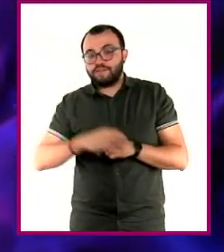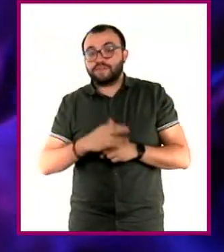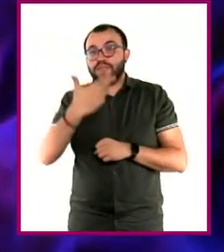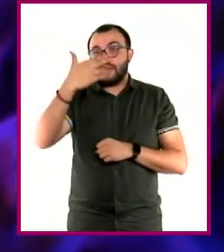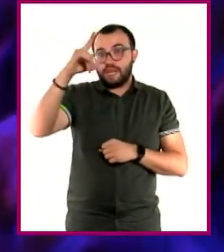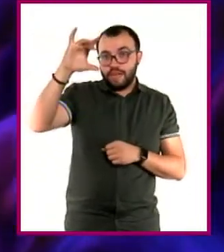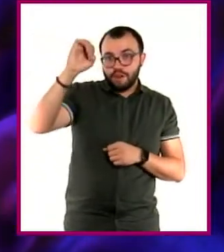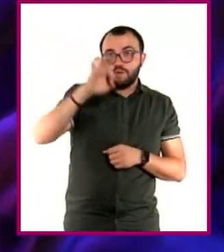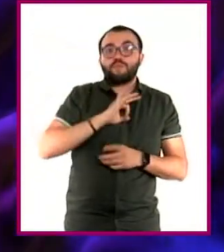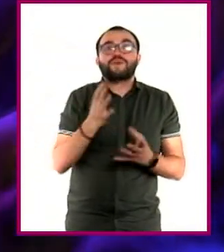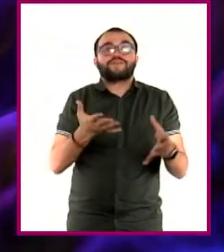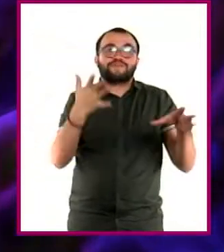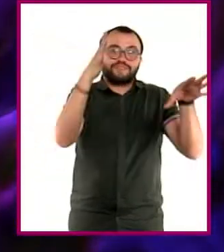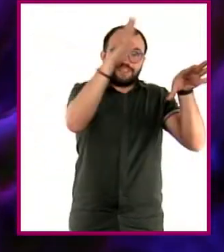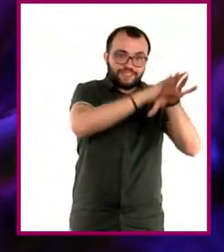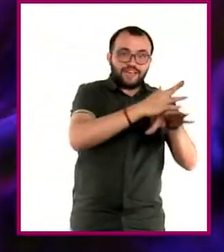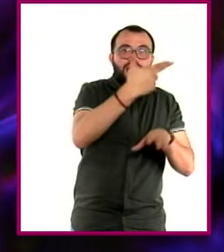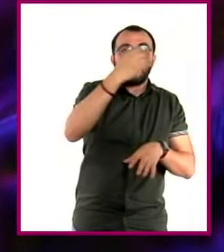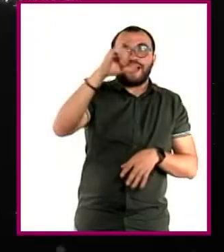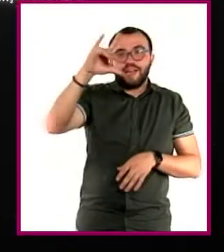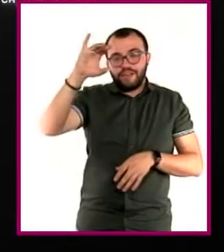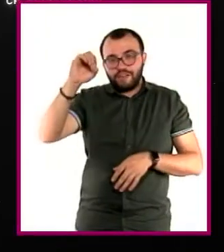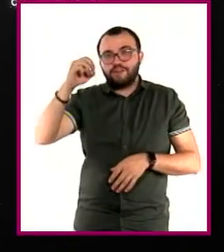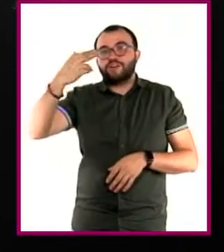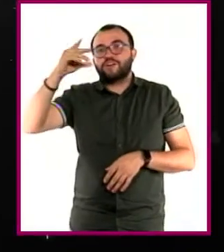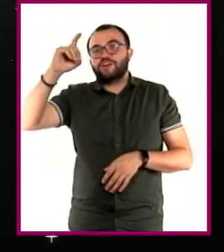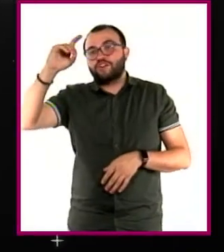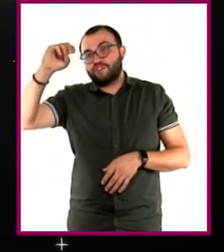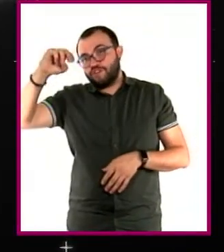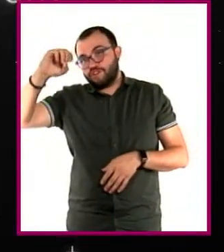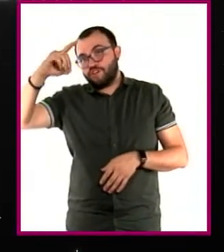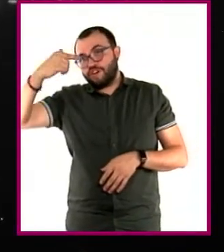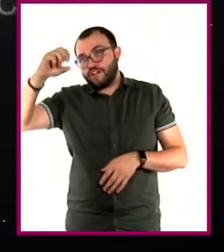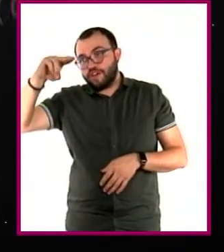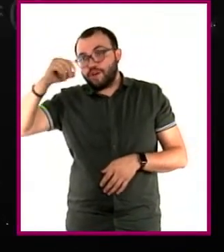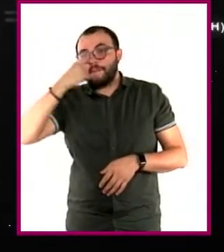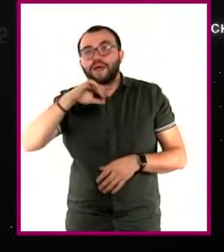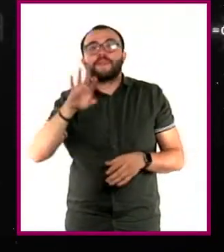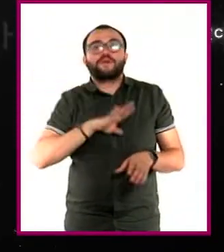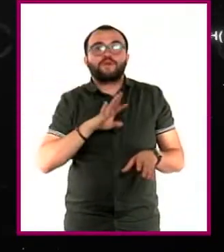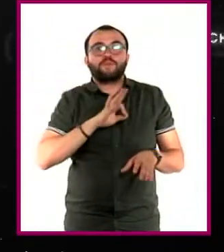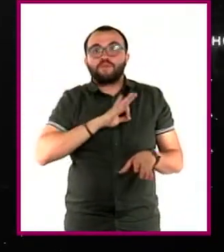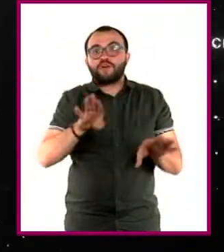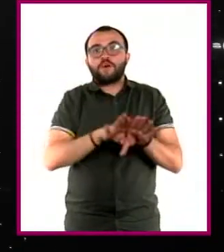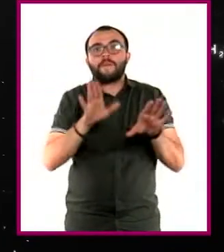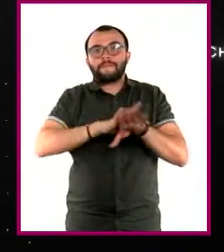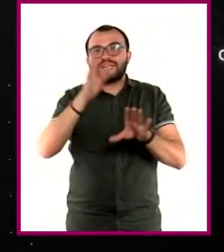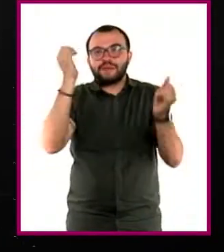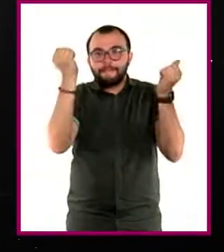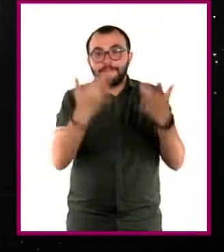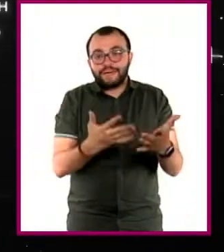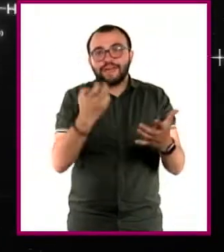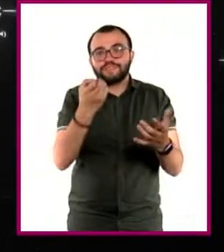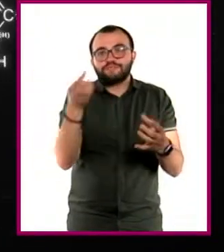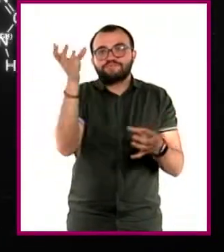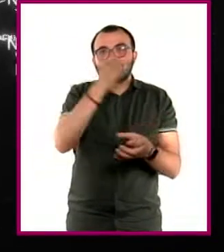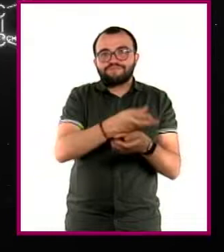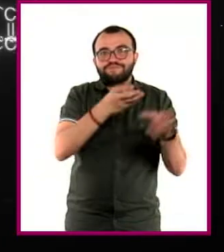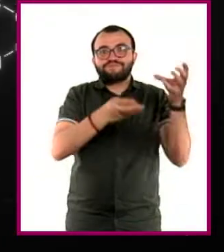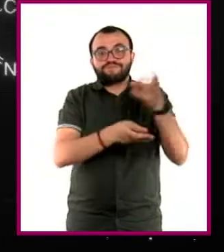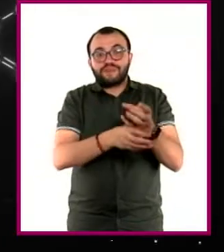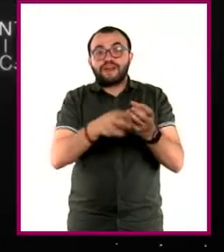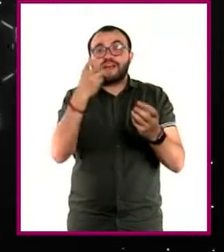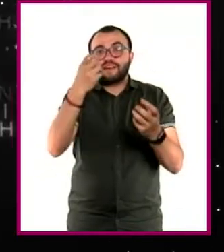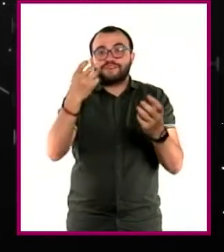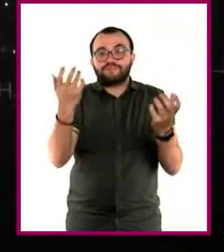con otros núcleos de helio e hidrógeno para formar elementos más pesados, y así sucesivamente. De este modo,